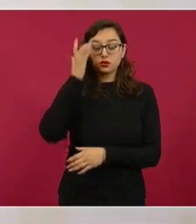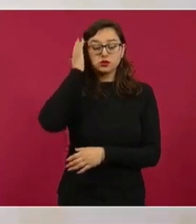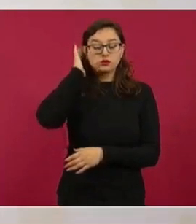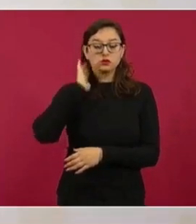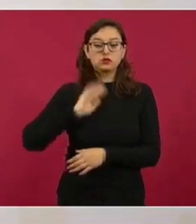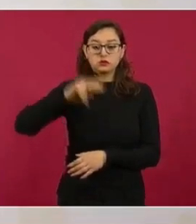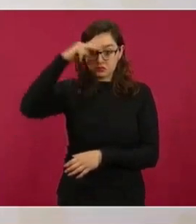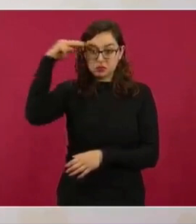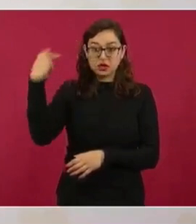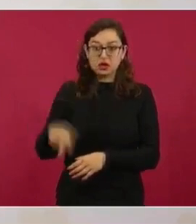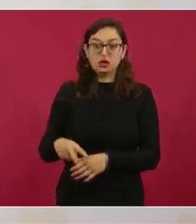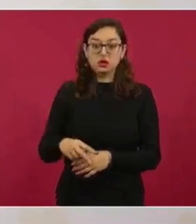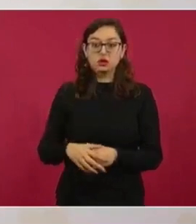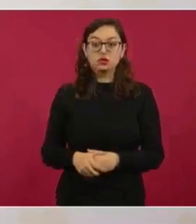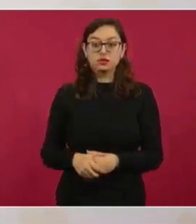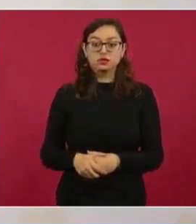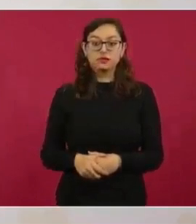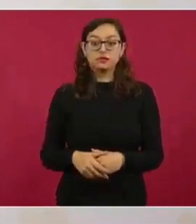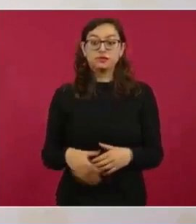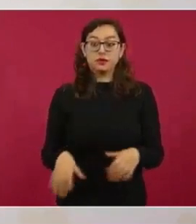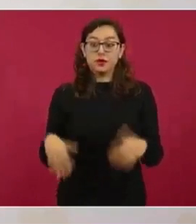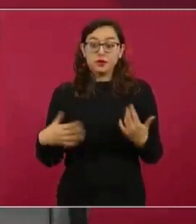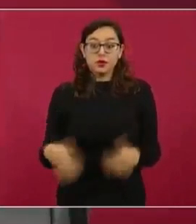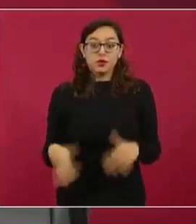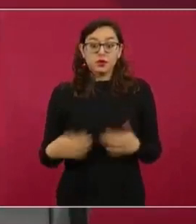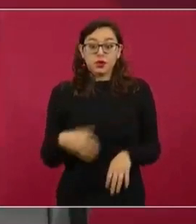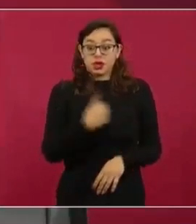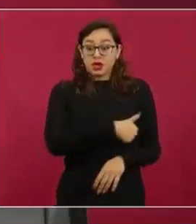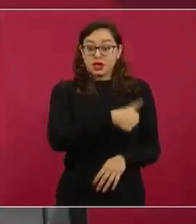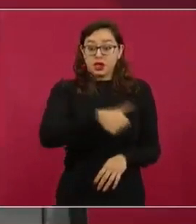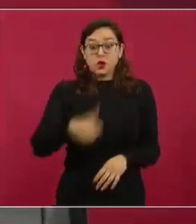mexicanos, o sea, de más de $1,000,000,000.